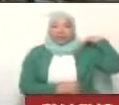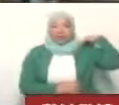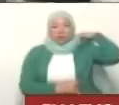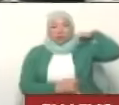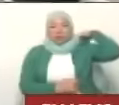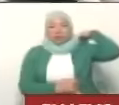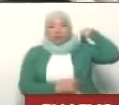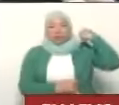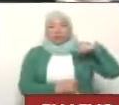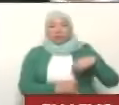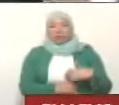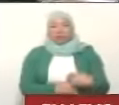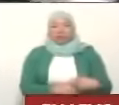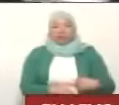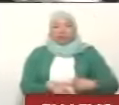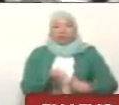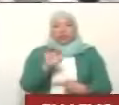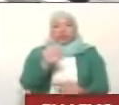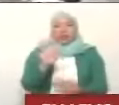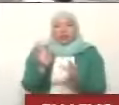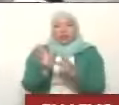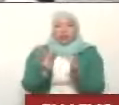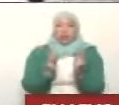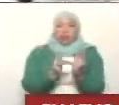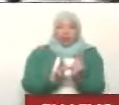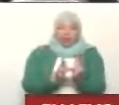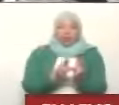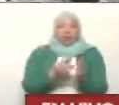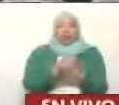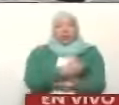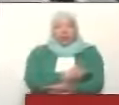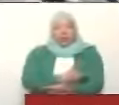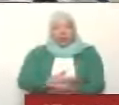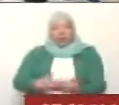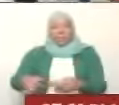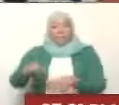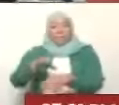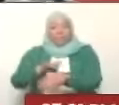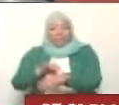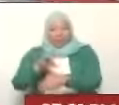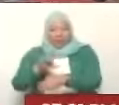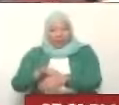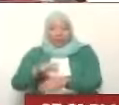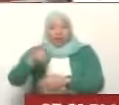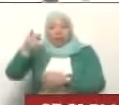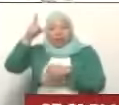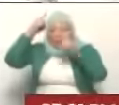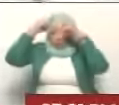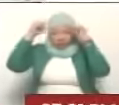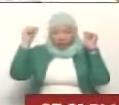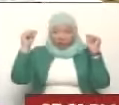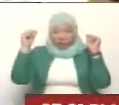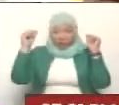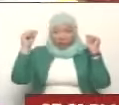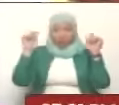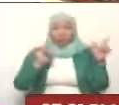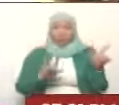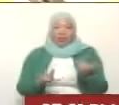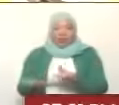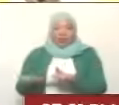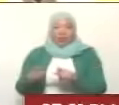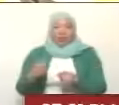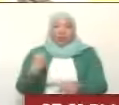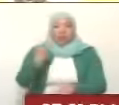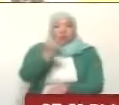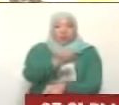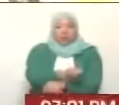5 de abril, graduación de miles de médicos, médicas, enfermeros, enfermeras, que ya están ahí